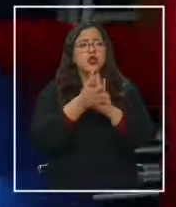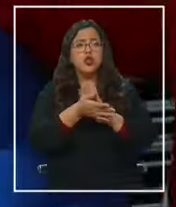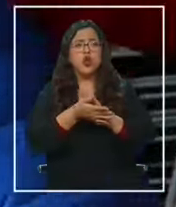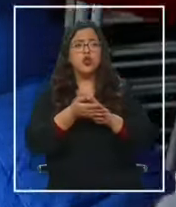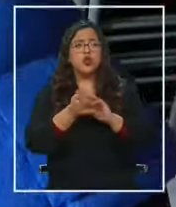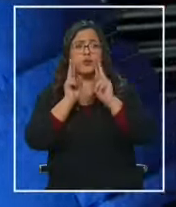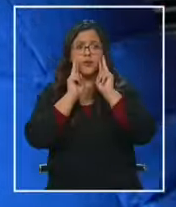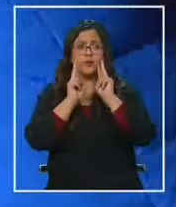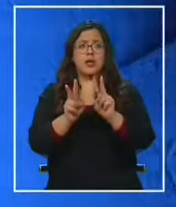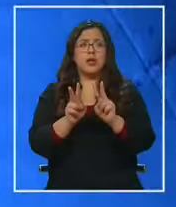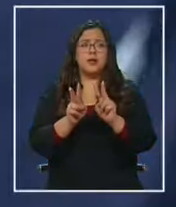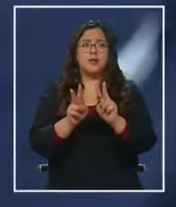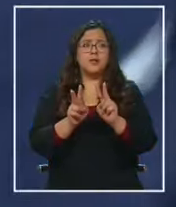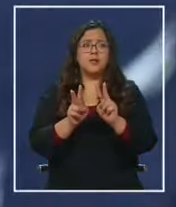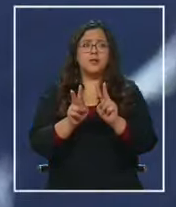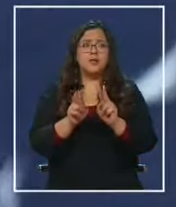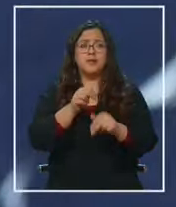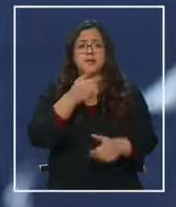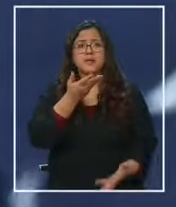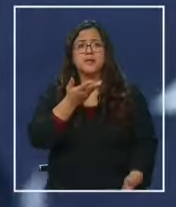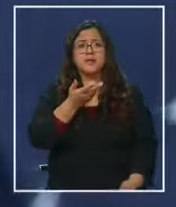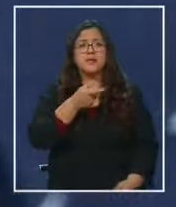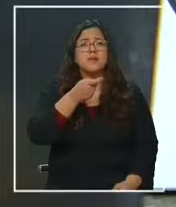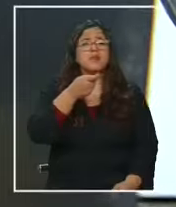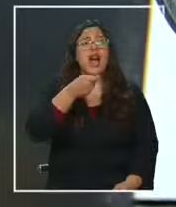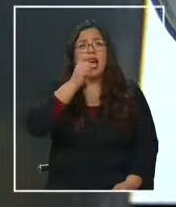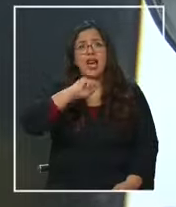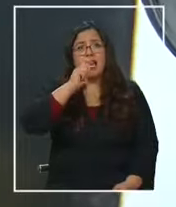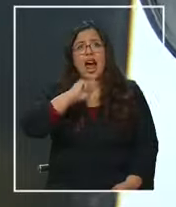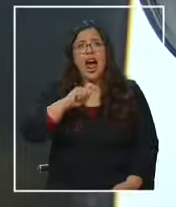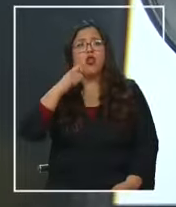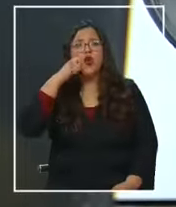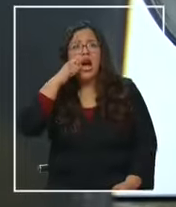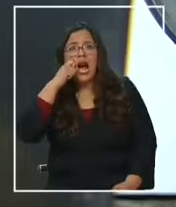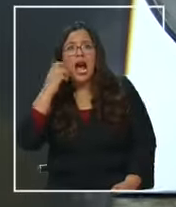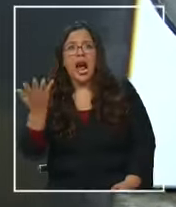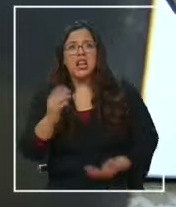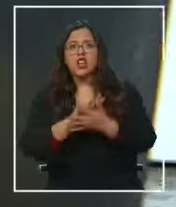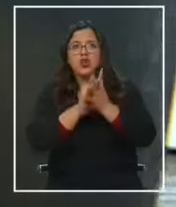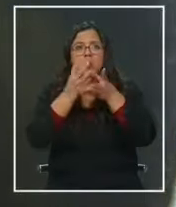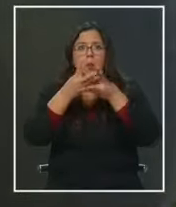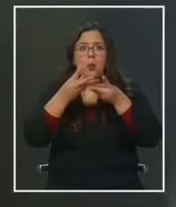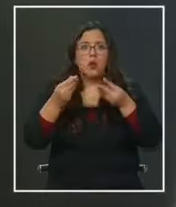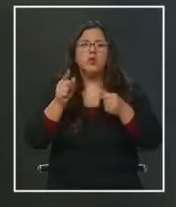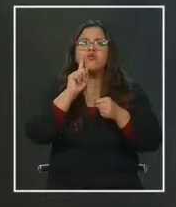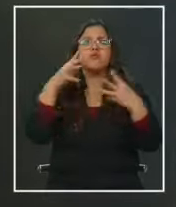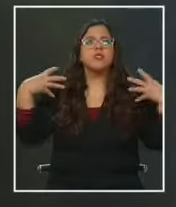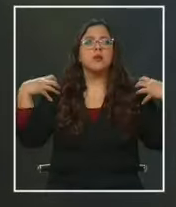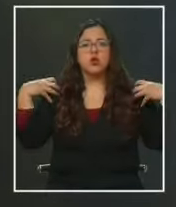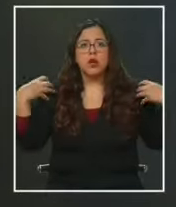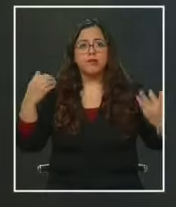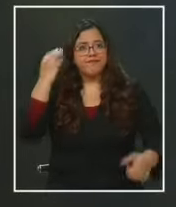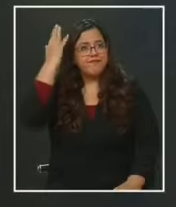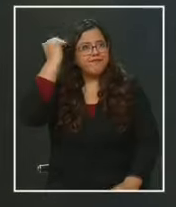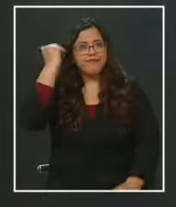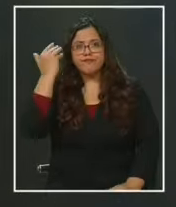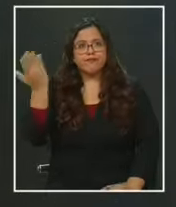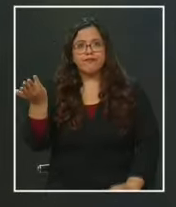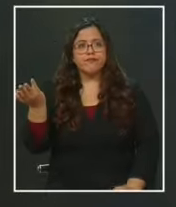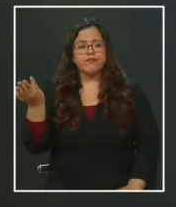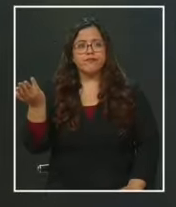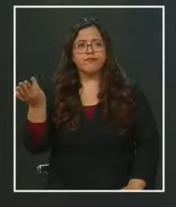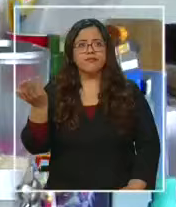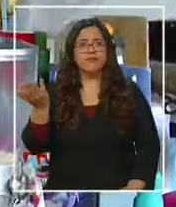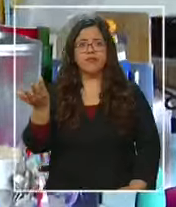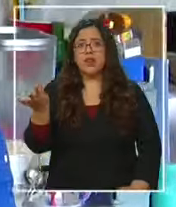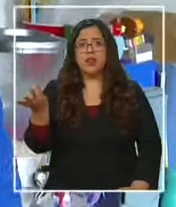descongelado, helados, todo, carne. ¿Quién se hace responsable de esto? No lo sabemos. Nadie nos